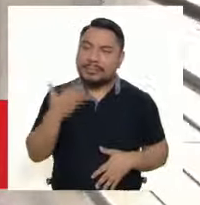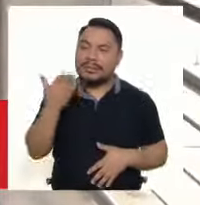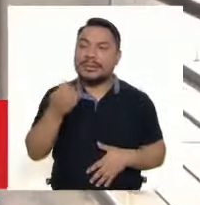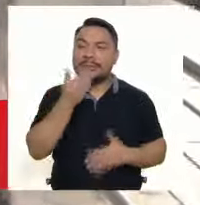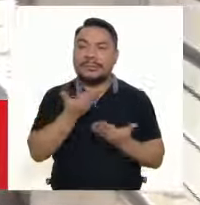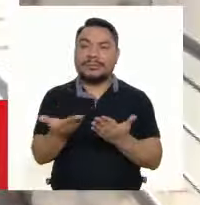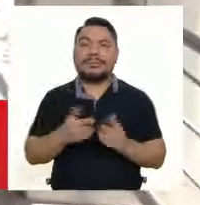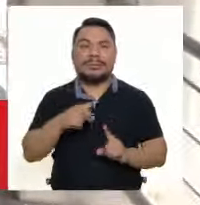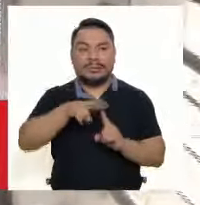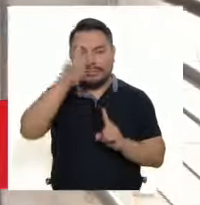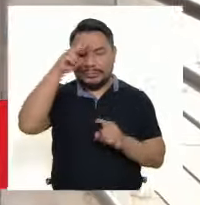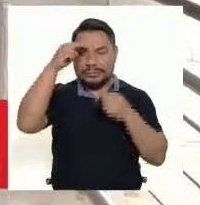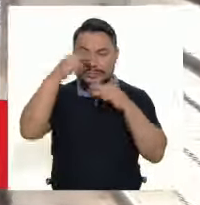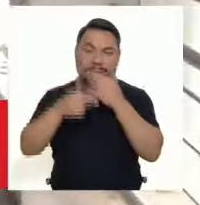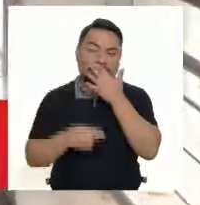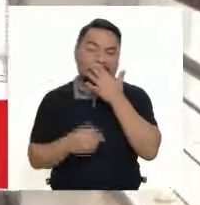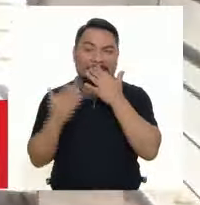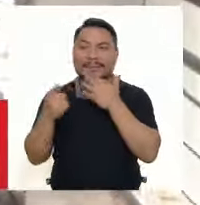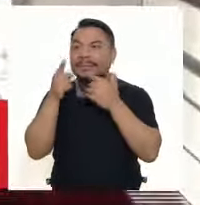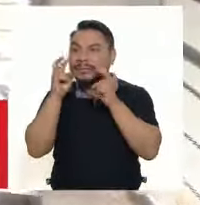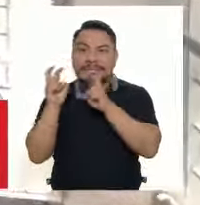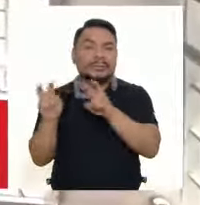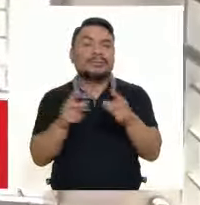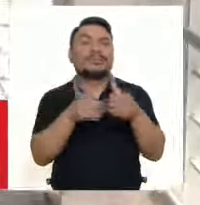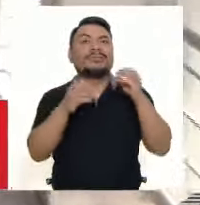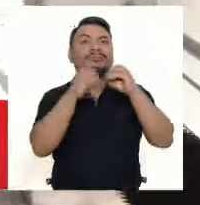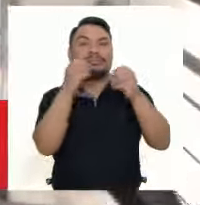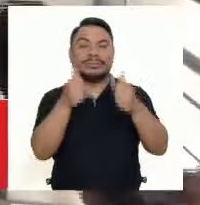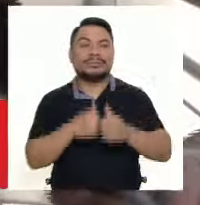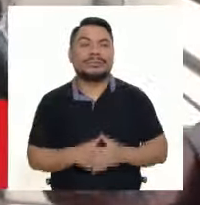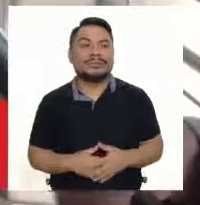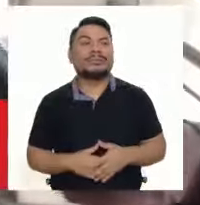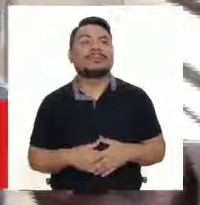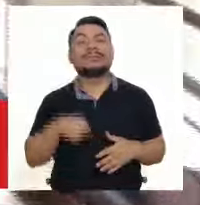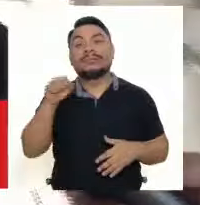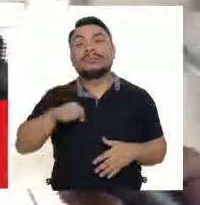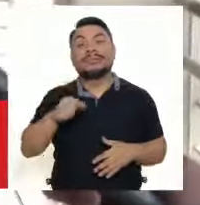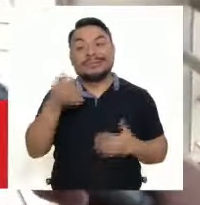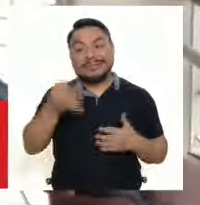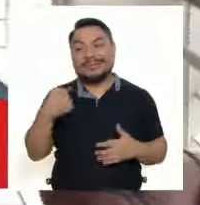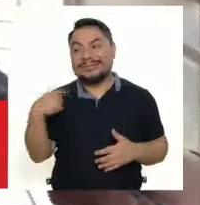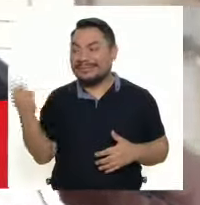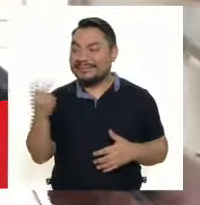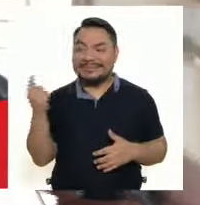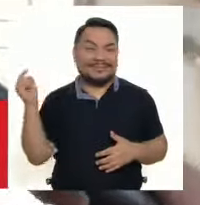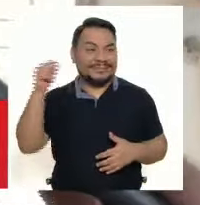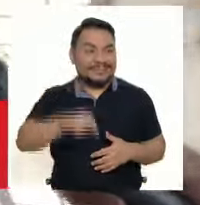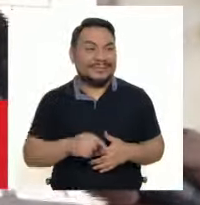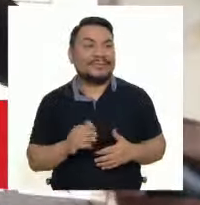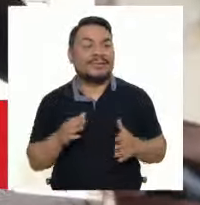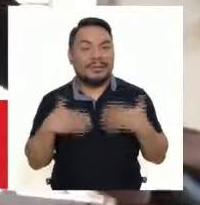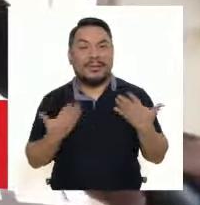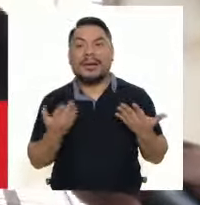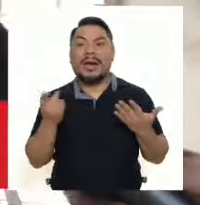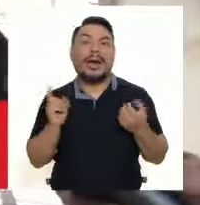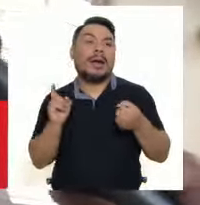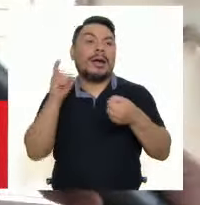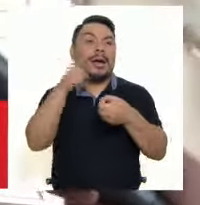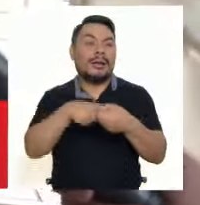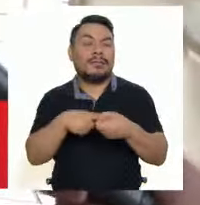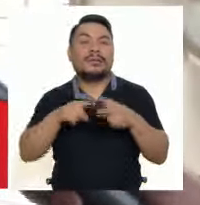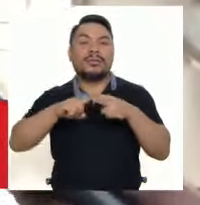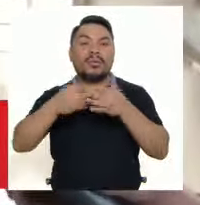bienvenido a TV Perú Noticias, inspeccionando esta gran obra, ¿verdad? Bueno, en realidad viniendo para poder participar